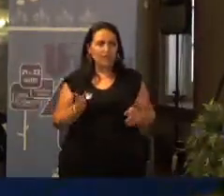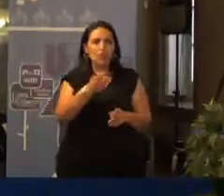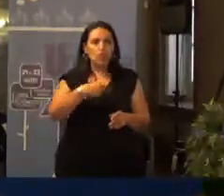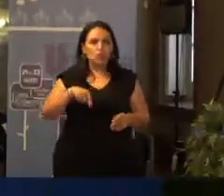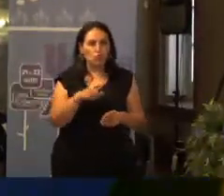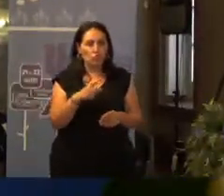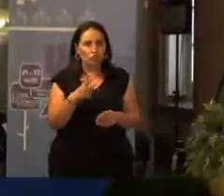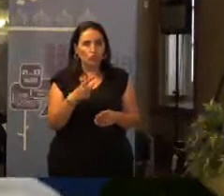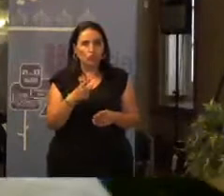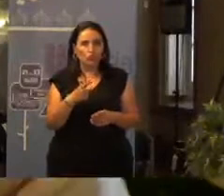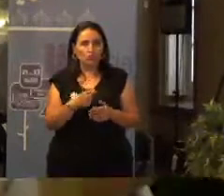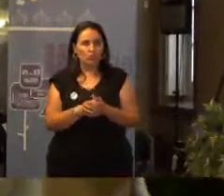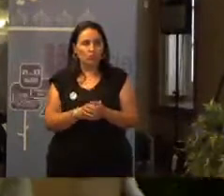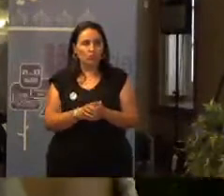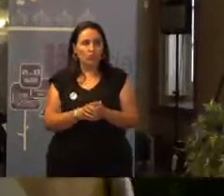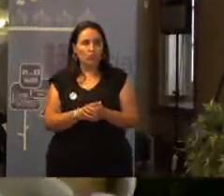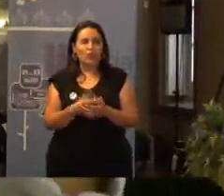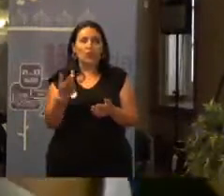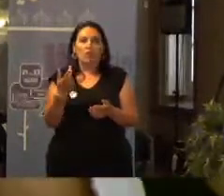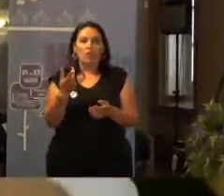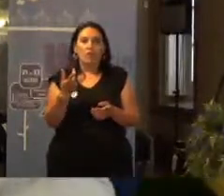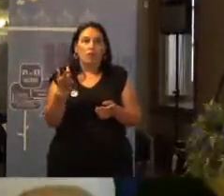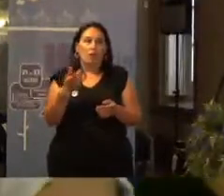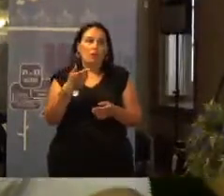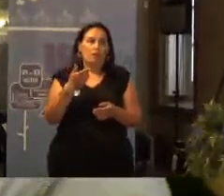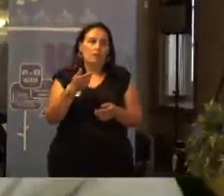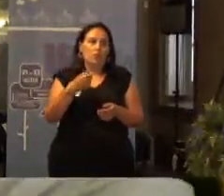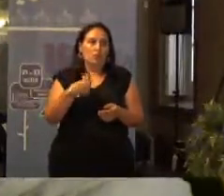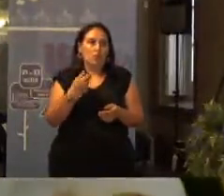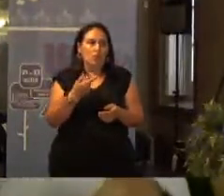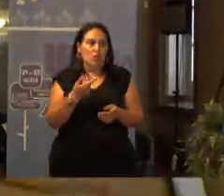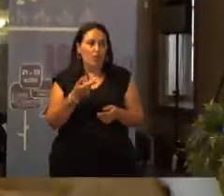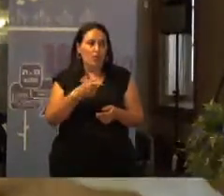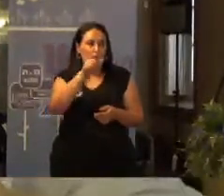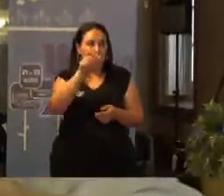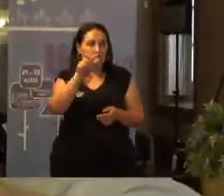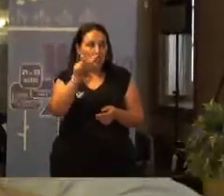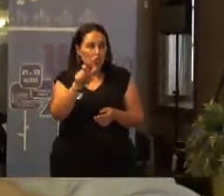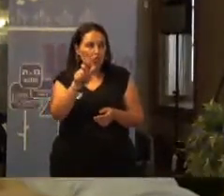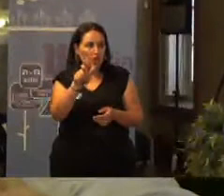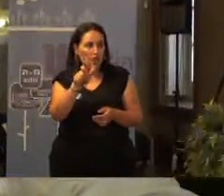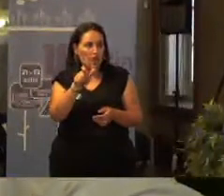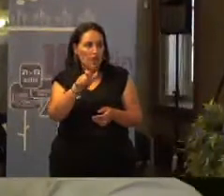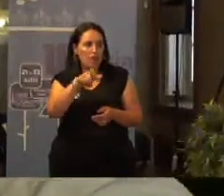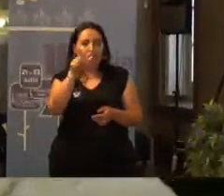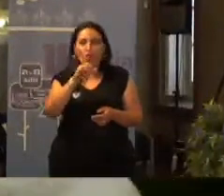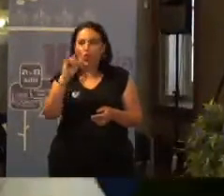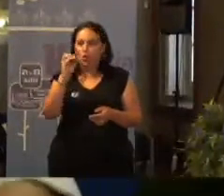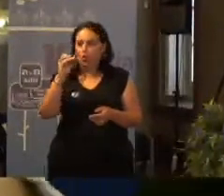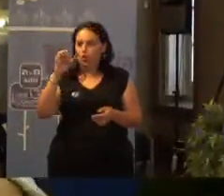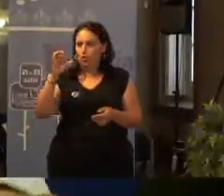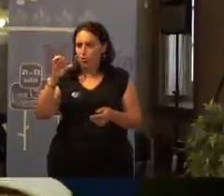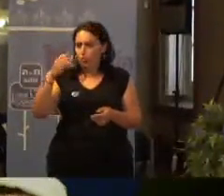e outra vez, cito a Hobsbawm, e non é porque lle teña especialización, porque ainda creo que era tipo, pero Hobsbawm,